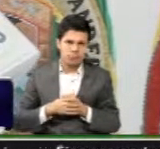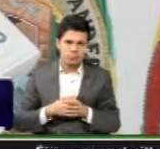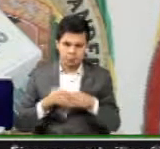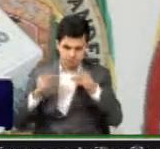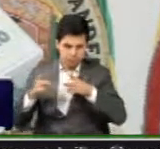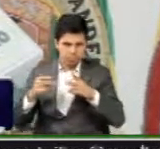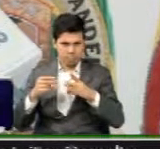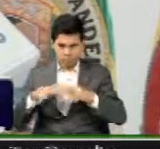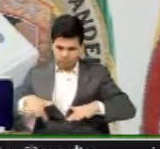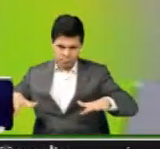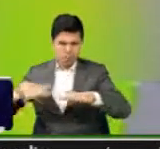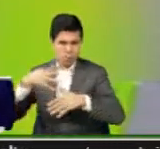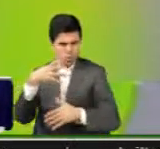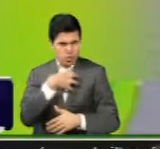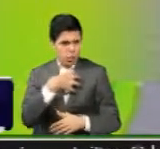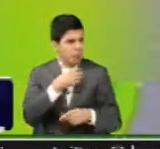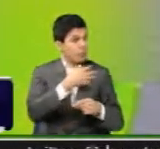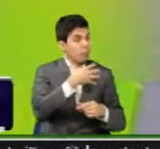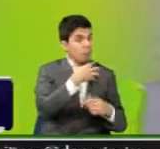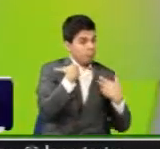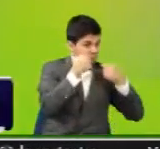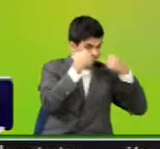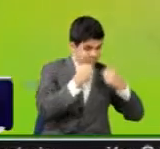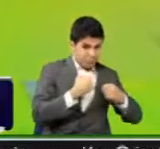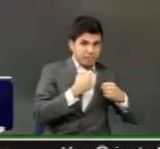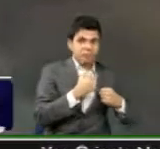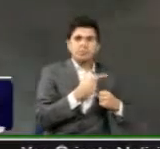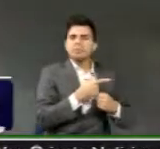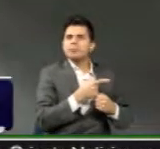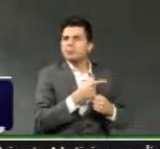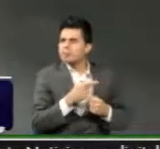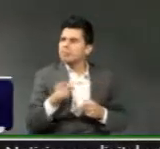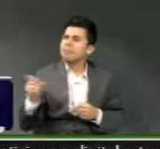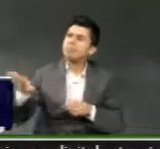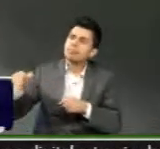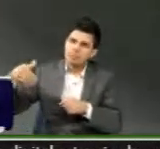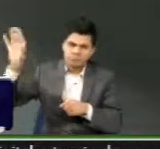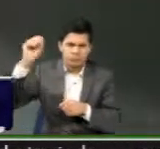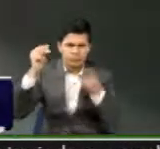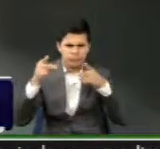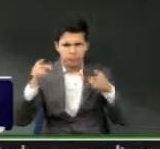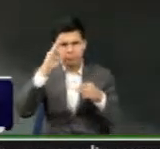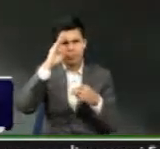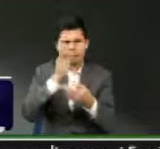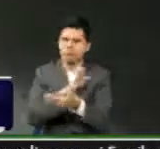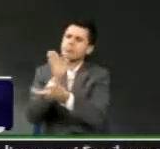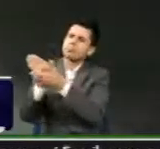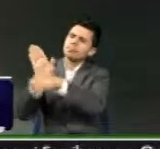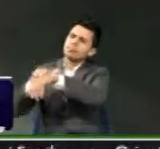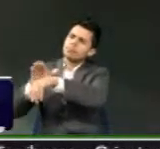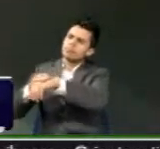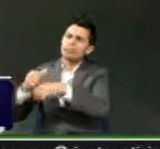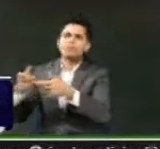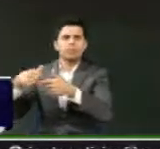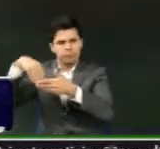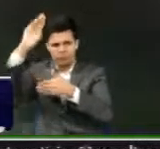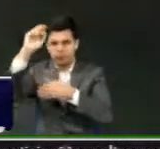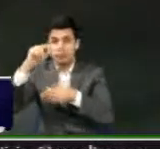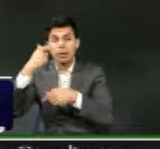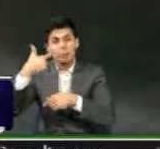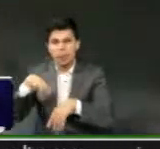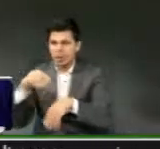dueños están reclamando esta propiedad. La única pista son los hombres armados, al parecer vestidos de policía, que llegaron al lugar y que según la comunidad lo